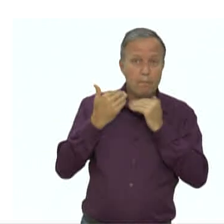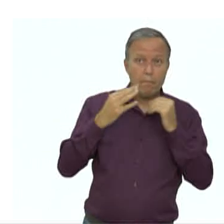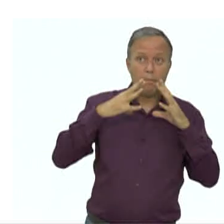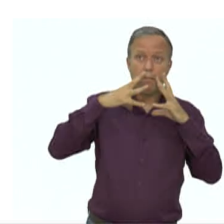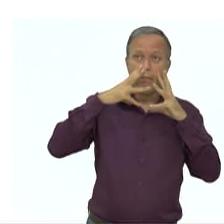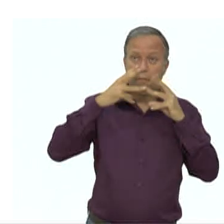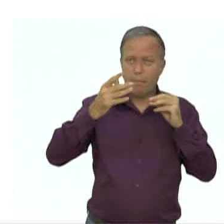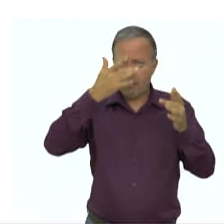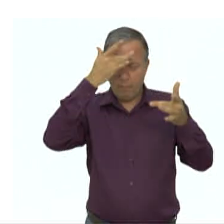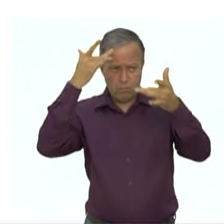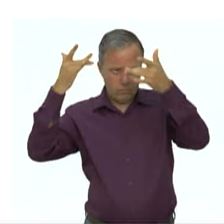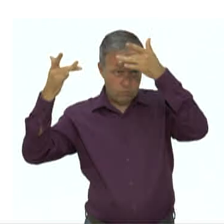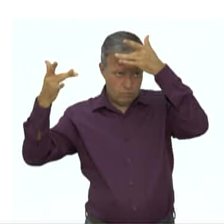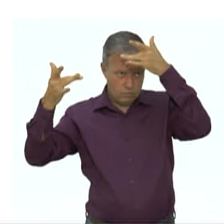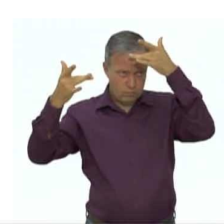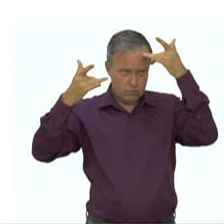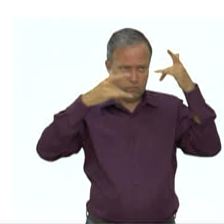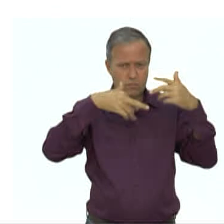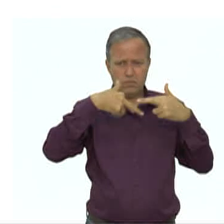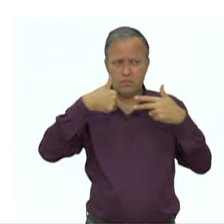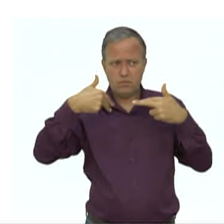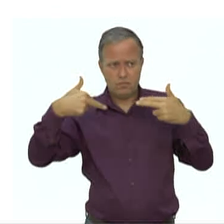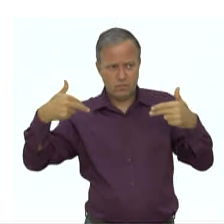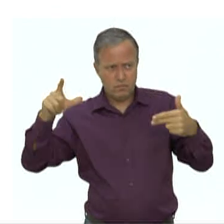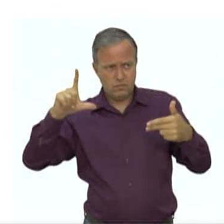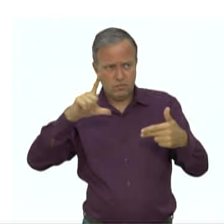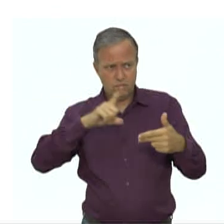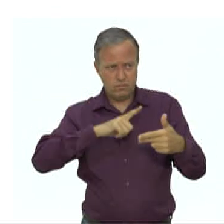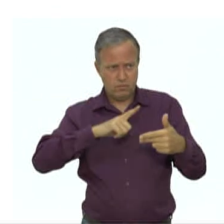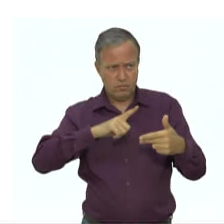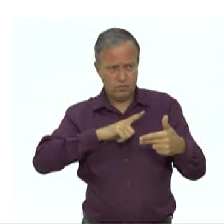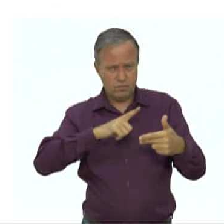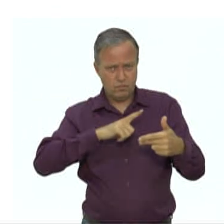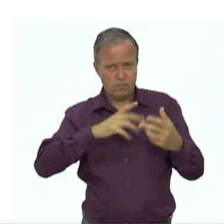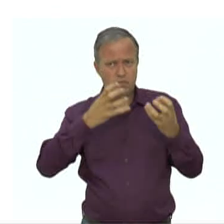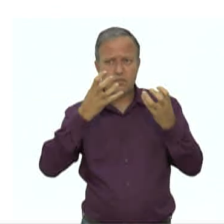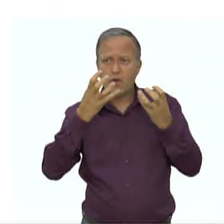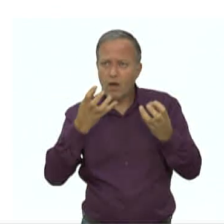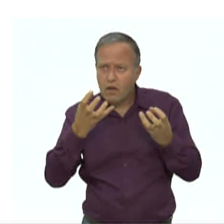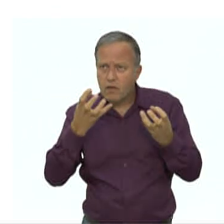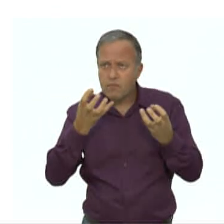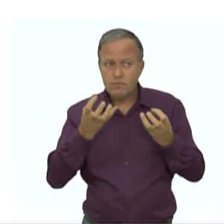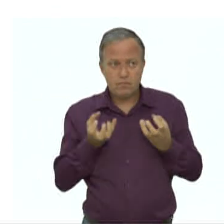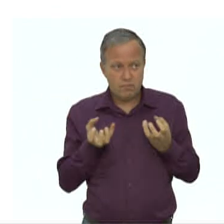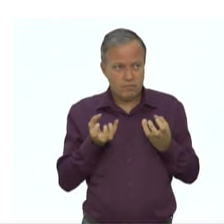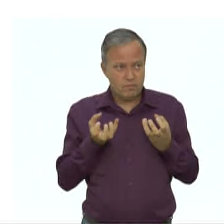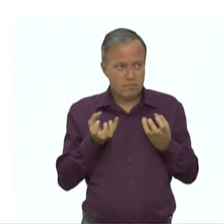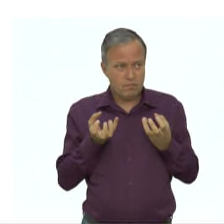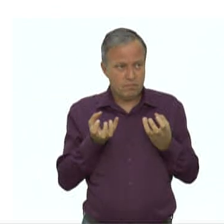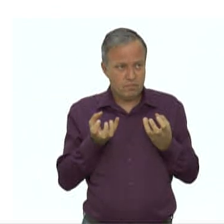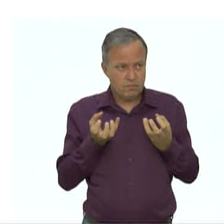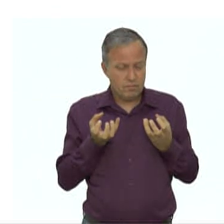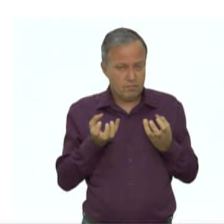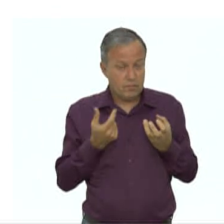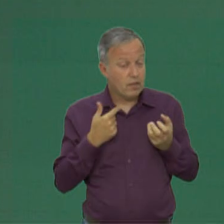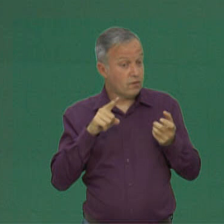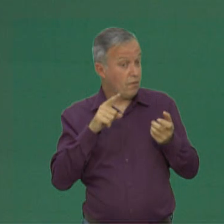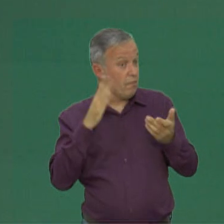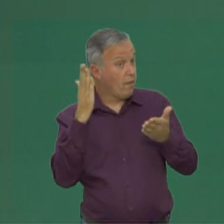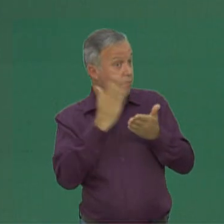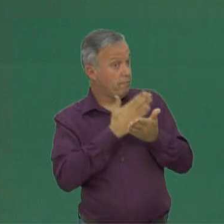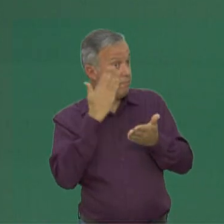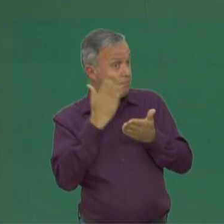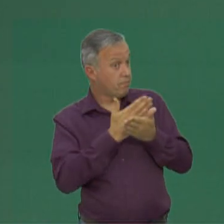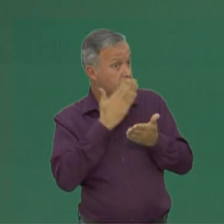las personas y las cosas que yo había querido. Escrito aquí en el libro